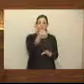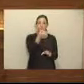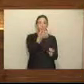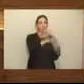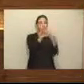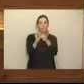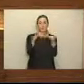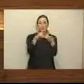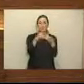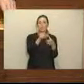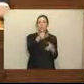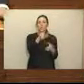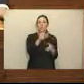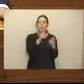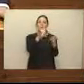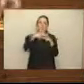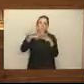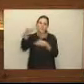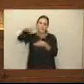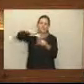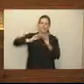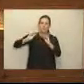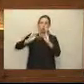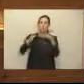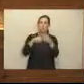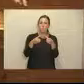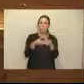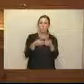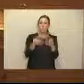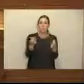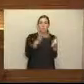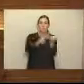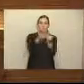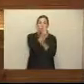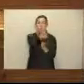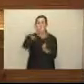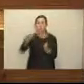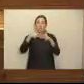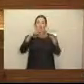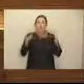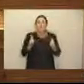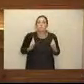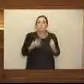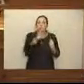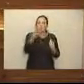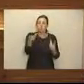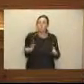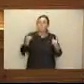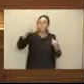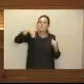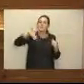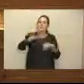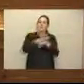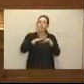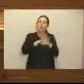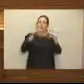hablado en términos internos del Partido Socialista, pero usted a quien lo tiene que explicar todo eso es a los asturianos. Usted es el presidente del Gobierno de Asturias y es